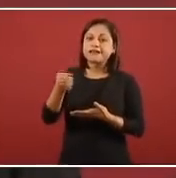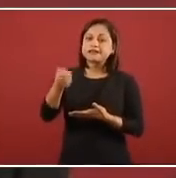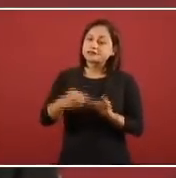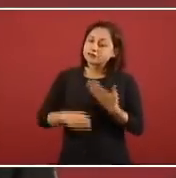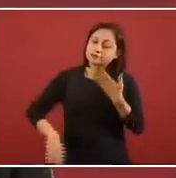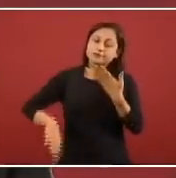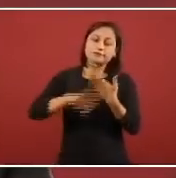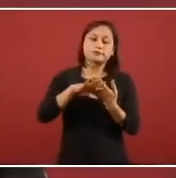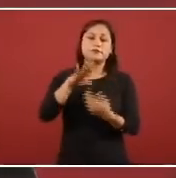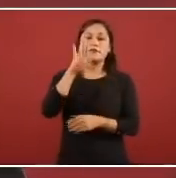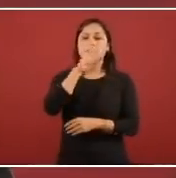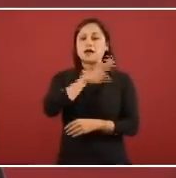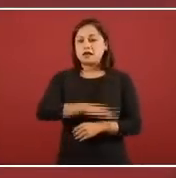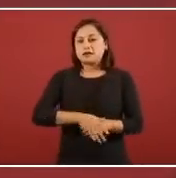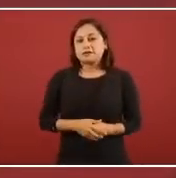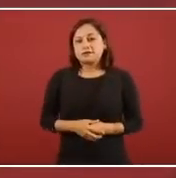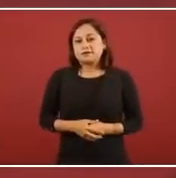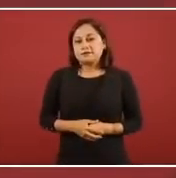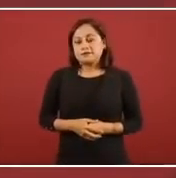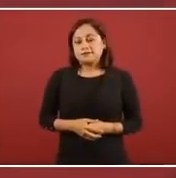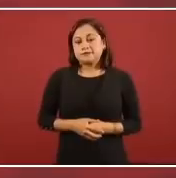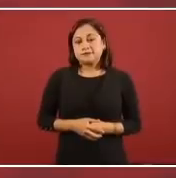Eso si